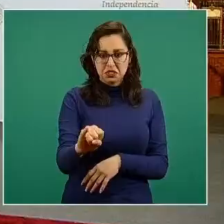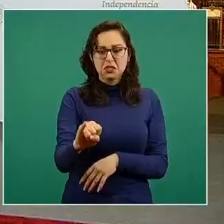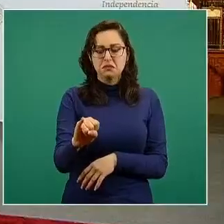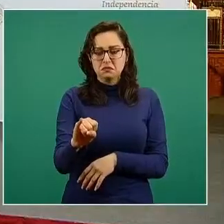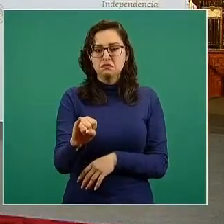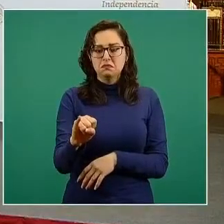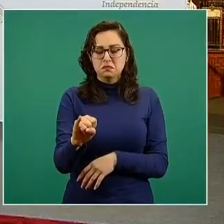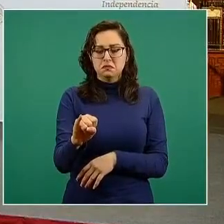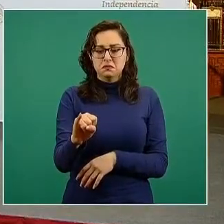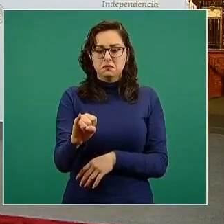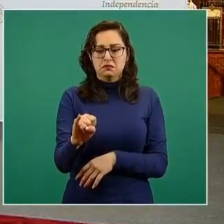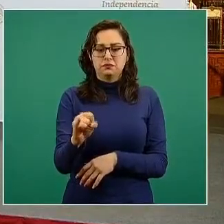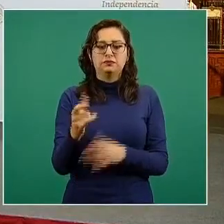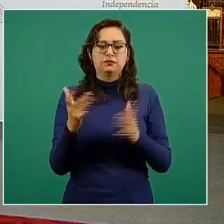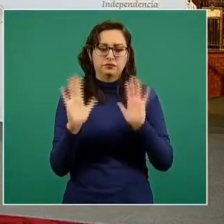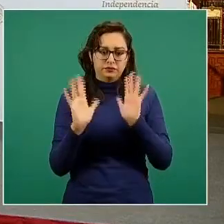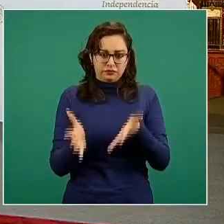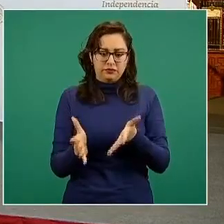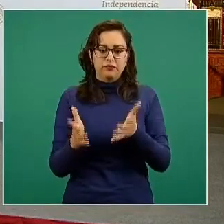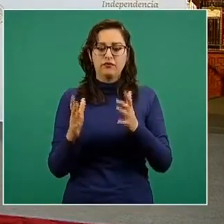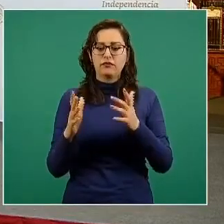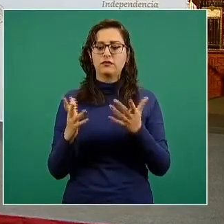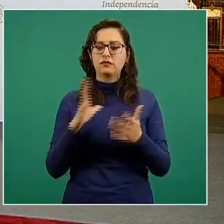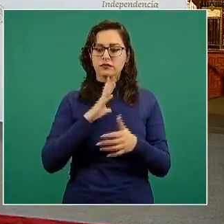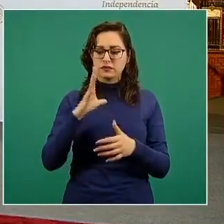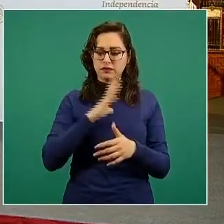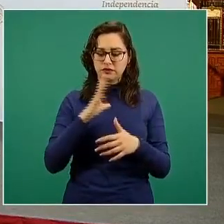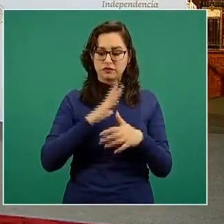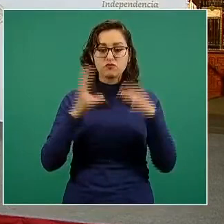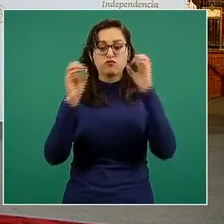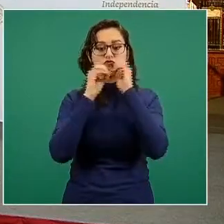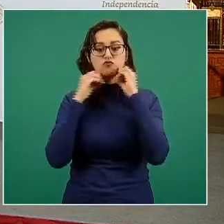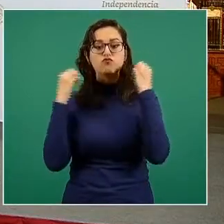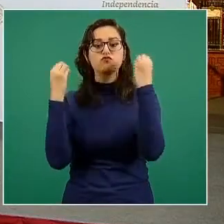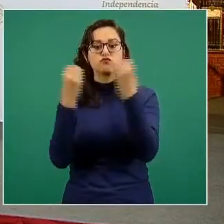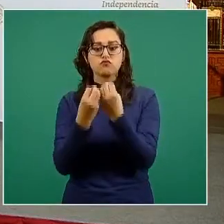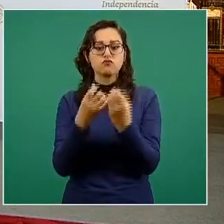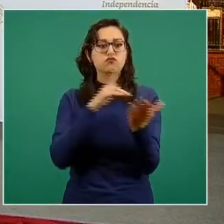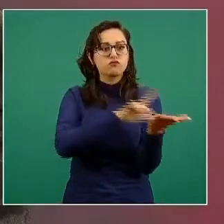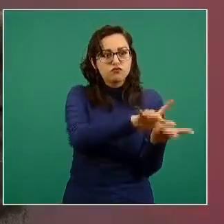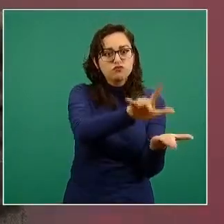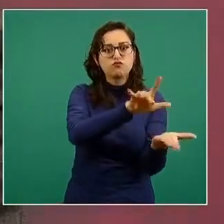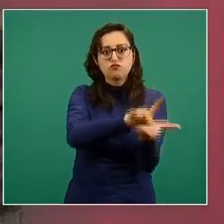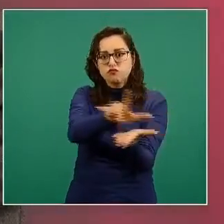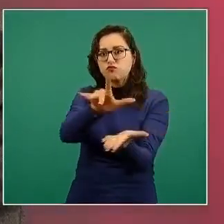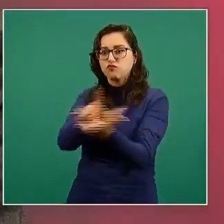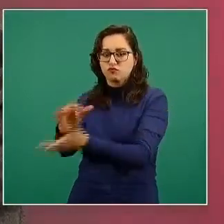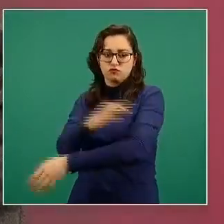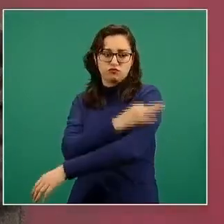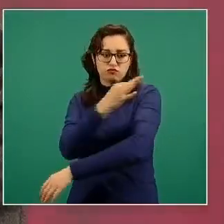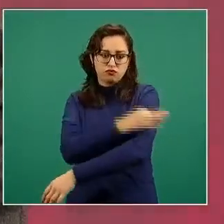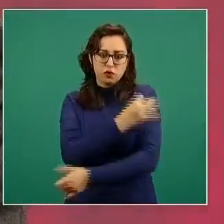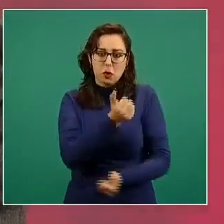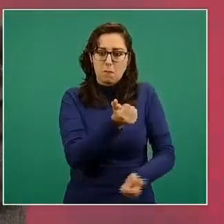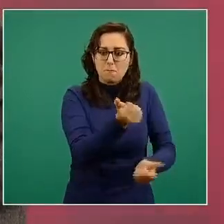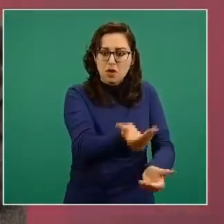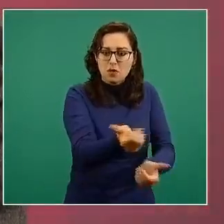México, se establecieron mecanismos solidarios de acceso y distribución de vacunas. Uno de estos